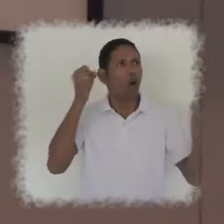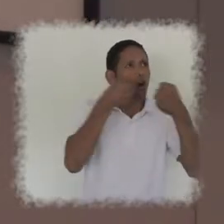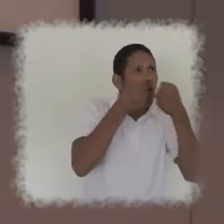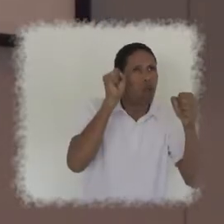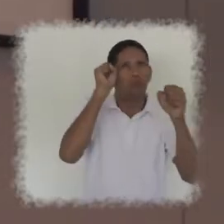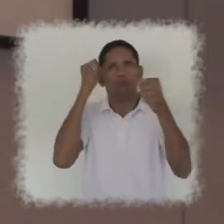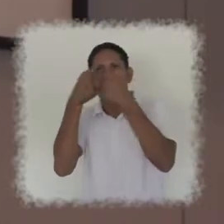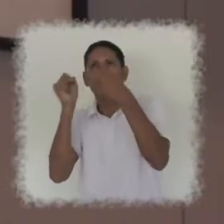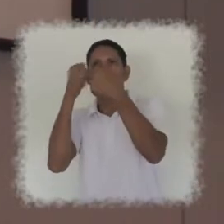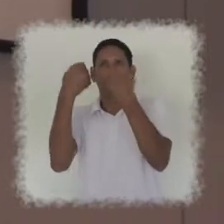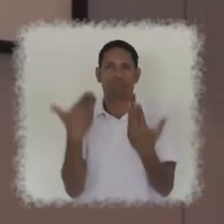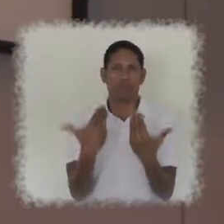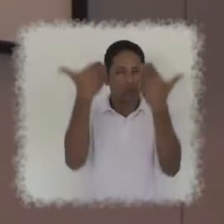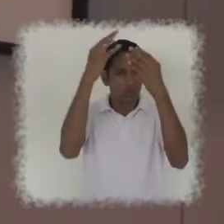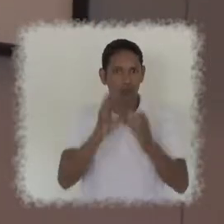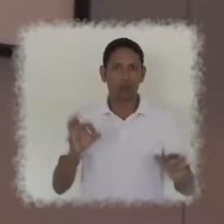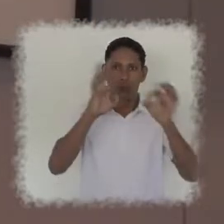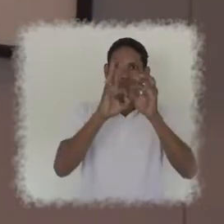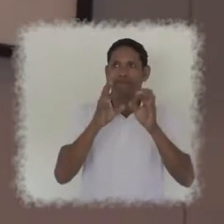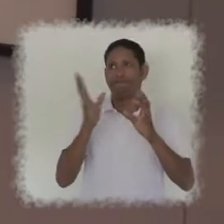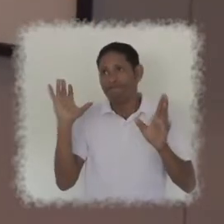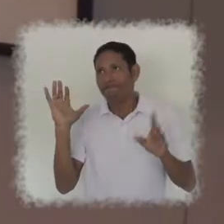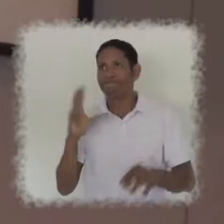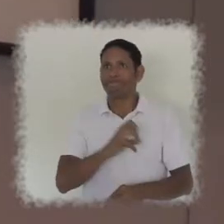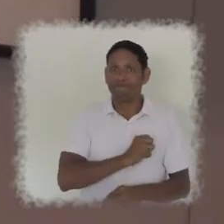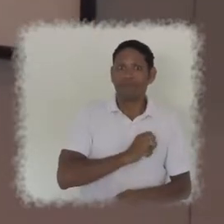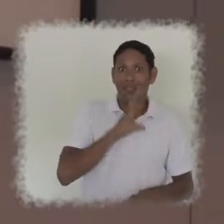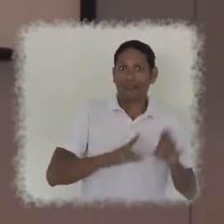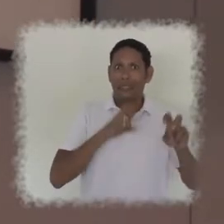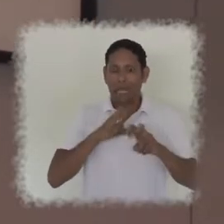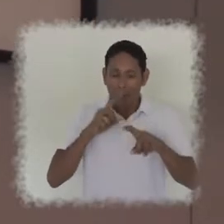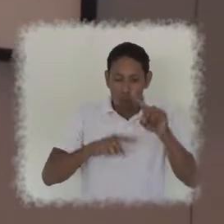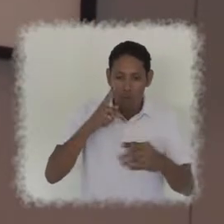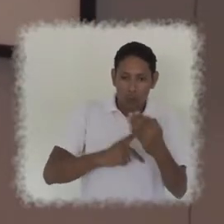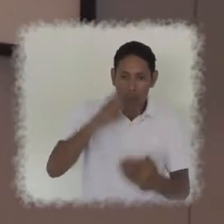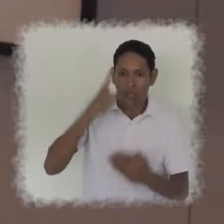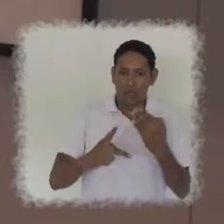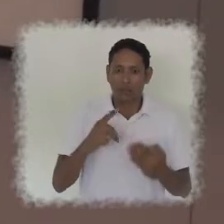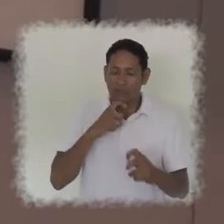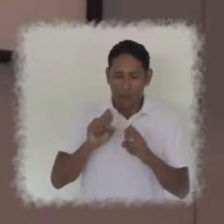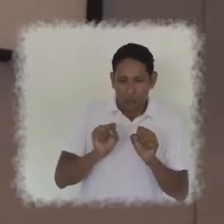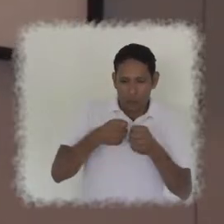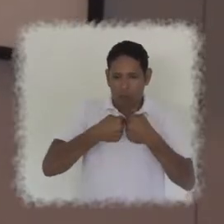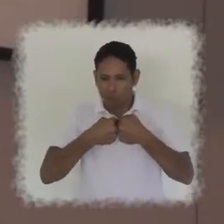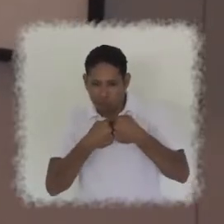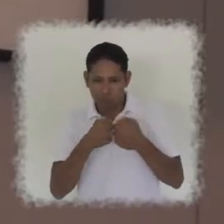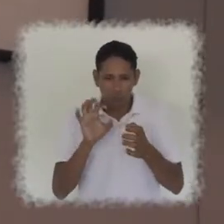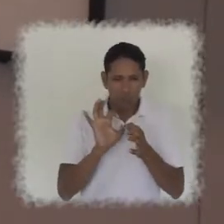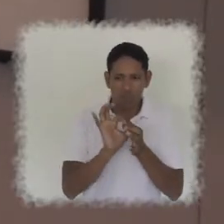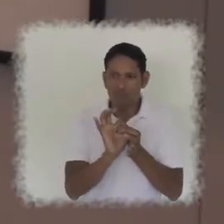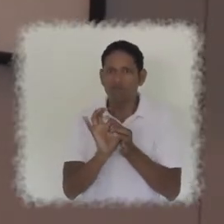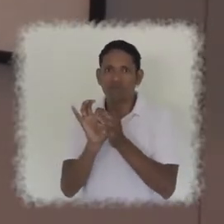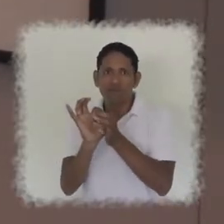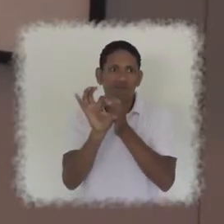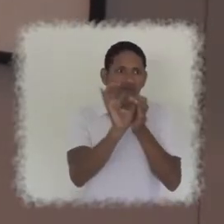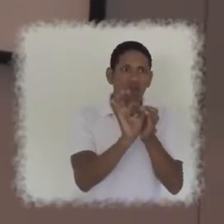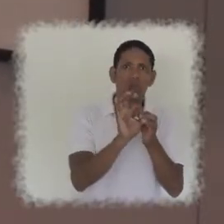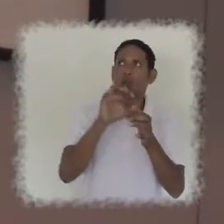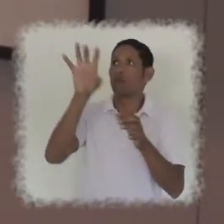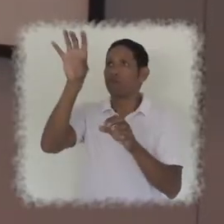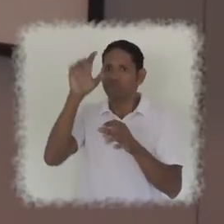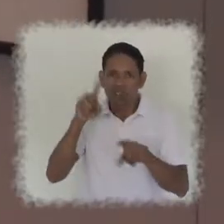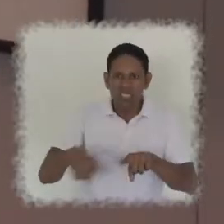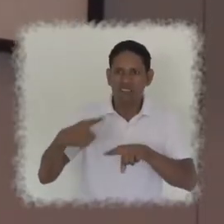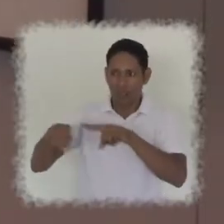la cooperación internacional, pero infortunadamente ni hay la institucionalidad, ni los proyectos, ni la articulación para